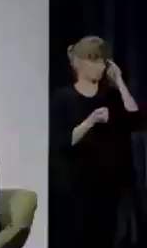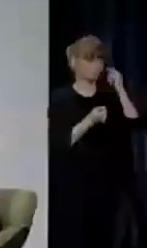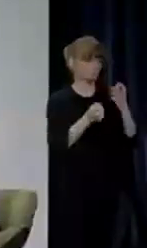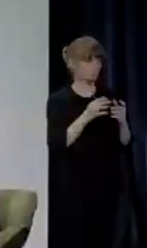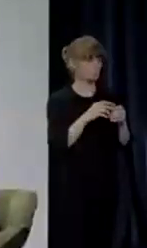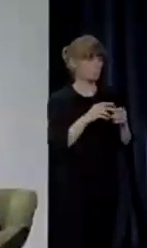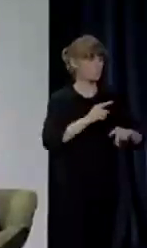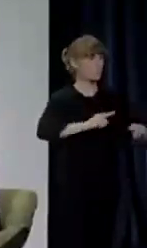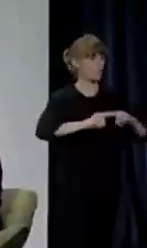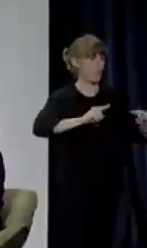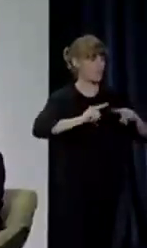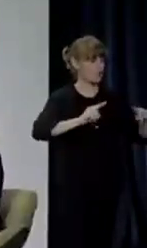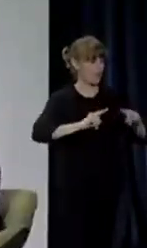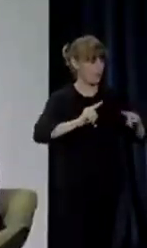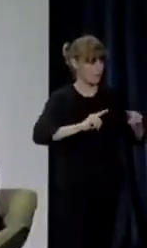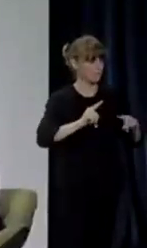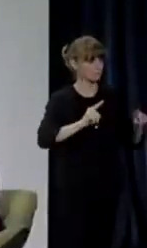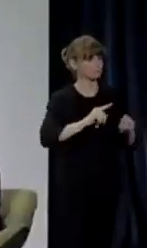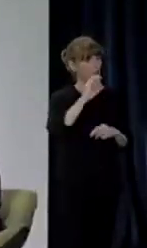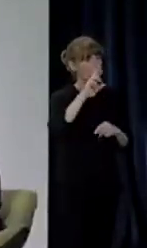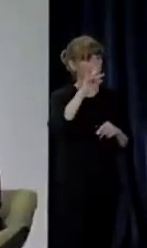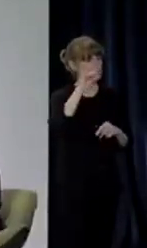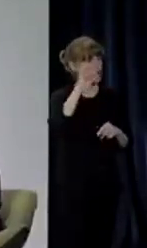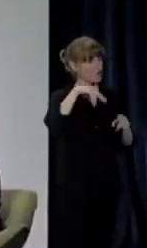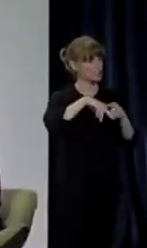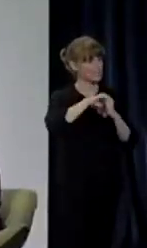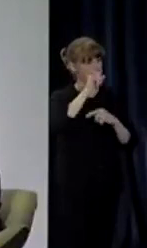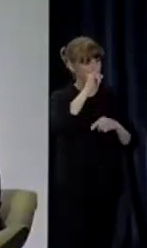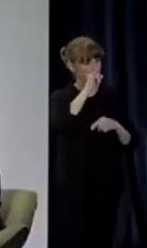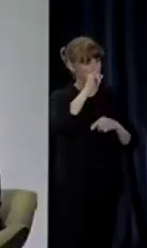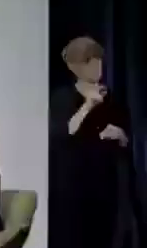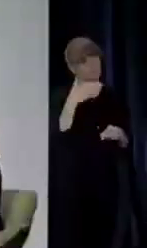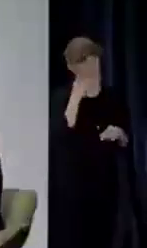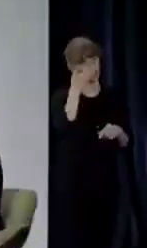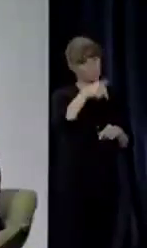moderación de Agustina Ordóñez, a quien le damos la palabra.